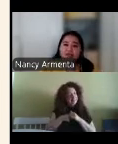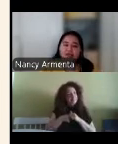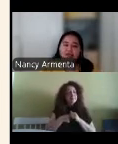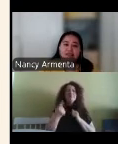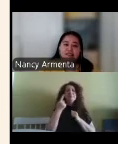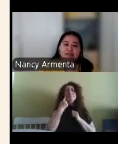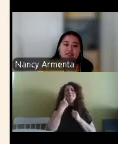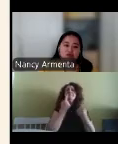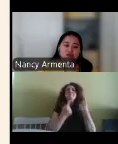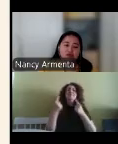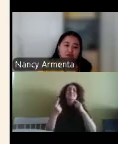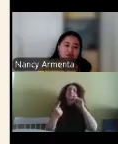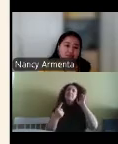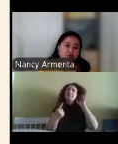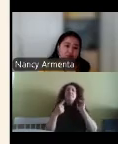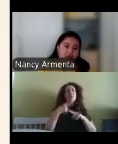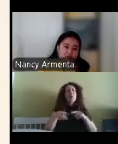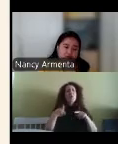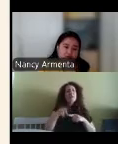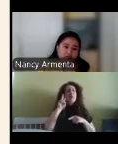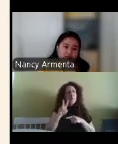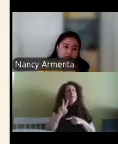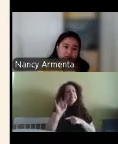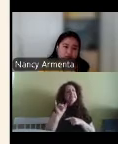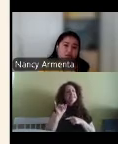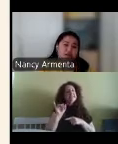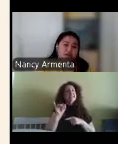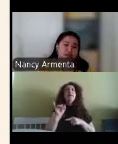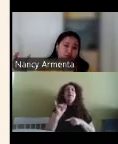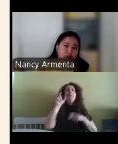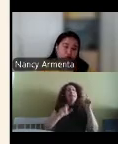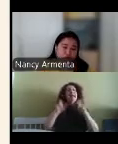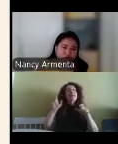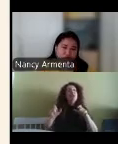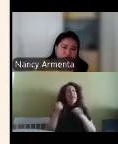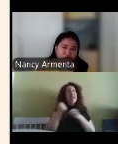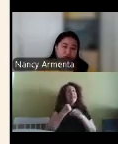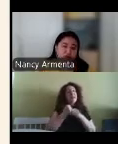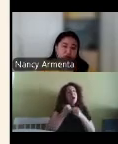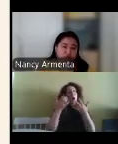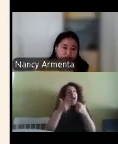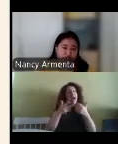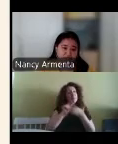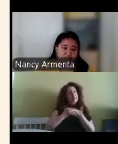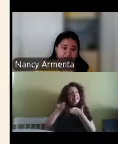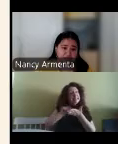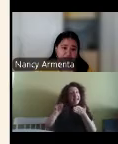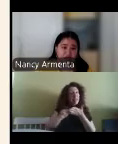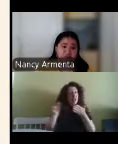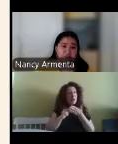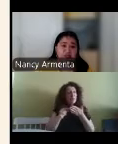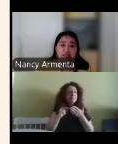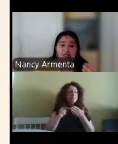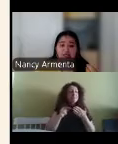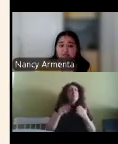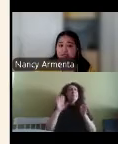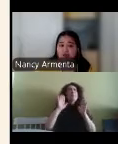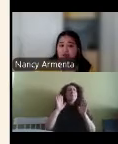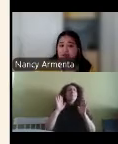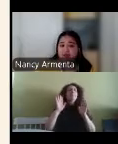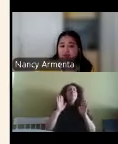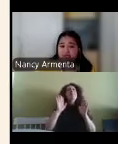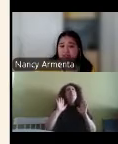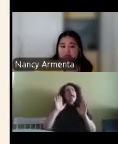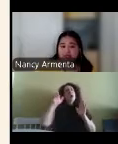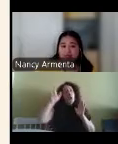alguna parte que se menciona o se refiere sobre personal administrativo, pero es que también ocurre en la consulta con el personal sanitario. En